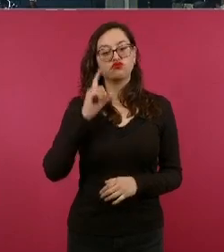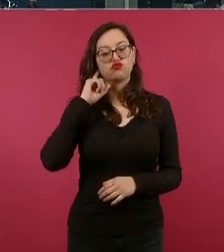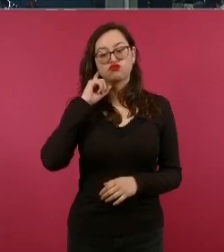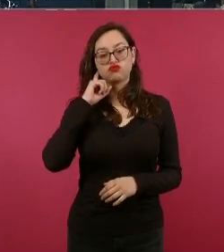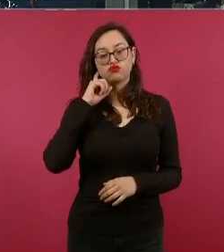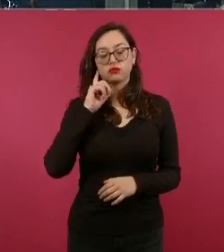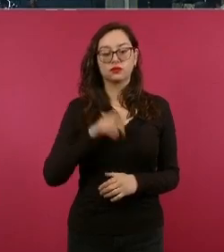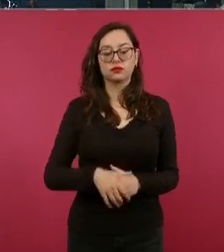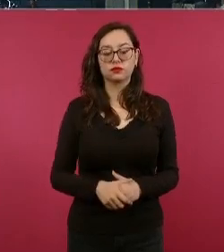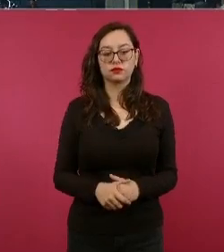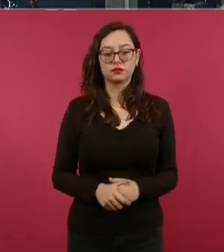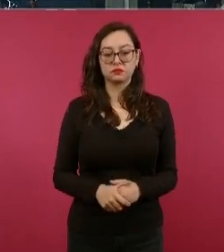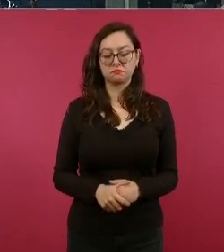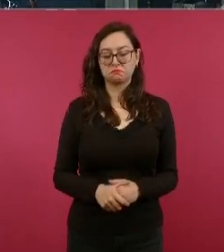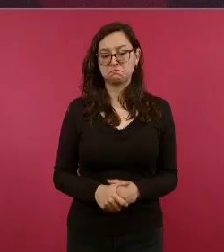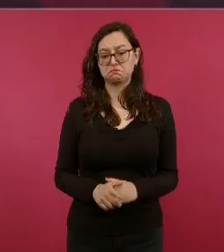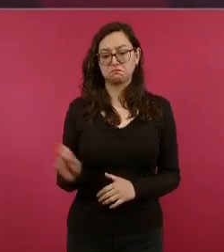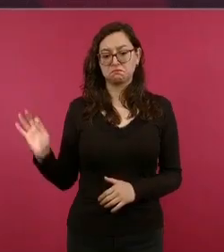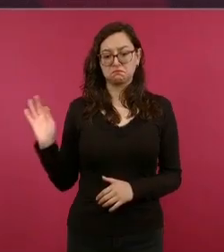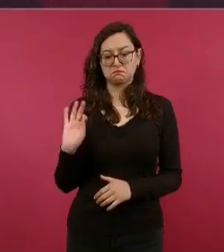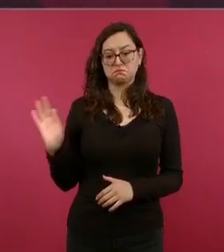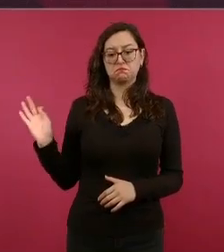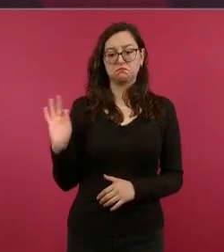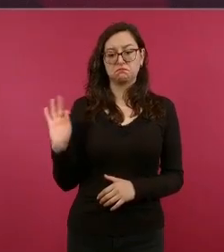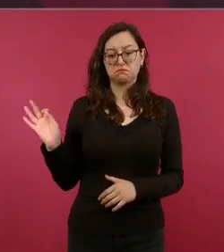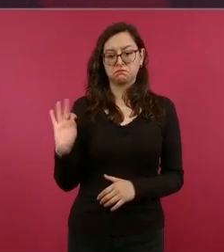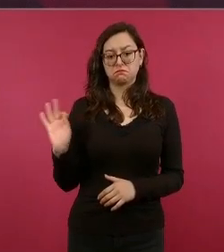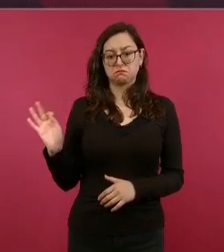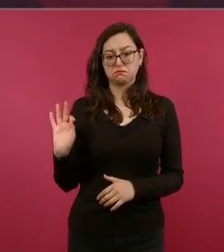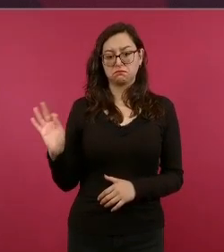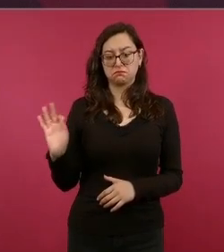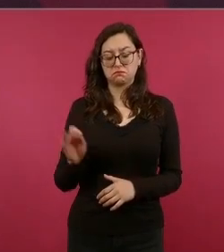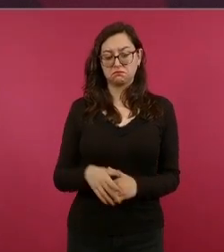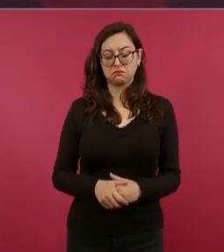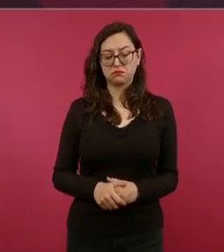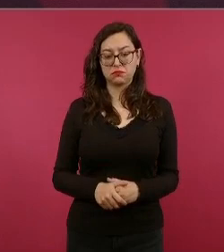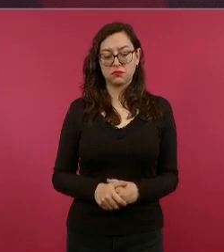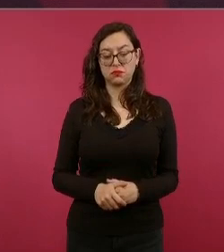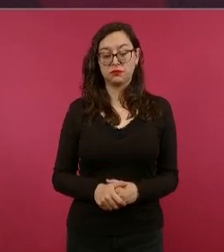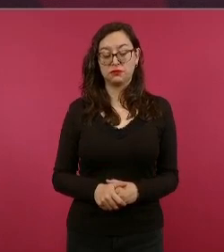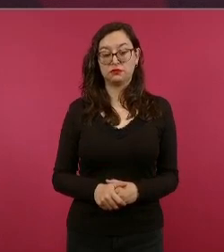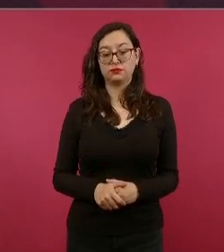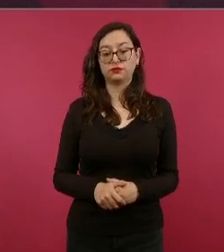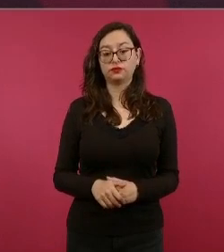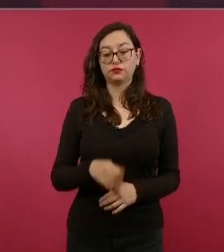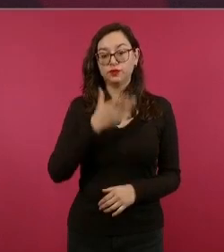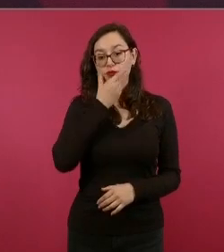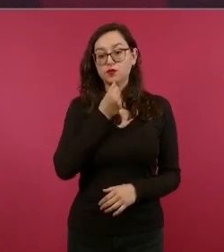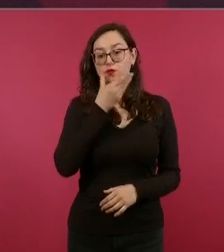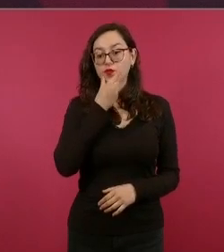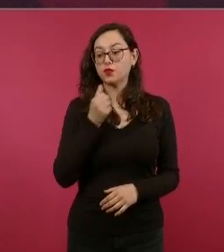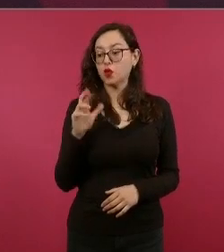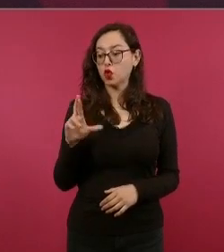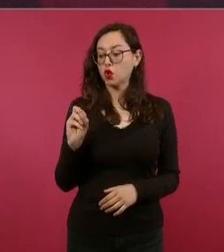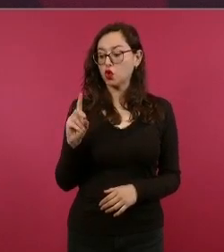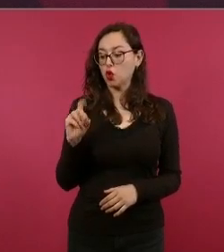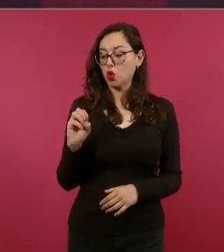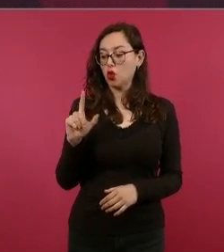Puede ser, puede ser. El astronauta Rodolfo Neri es